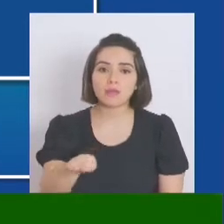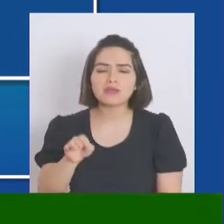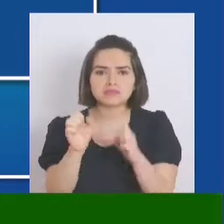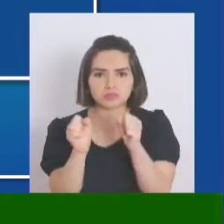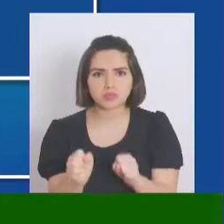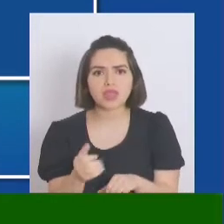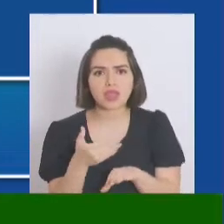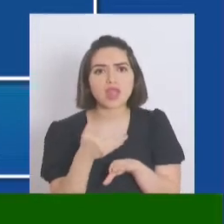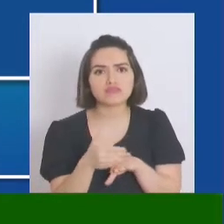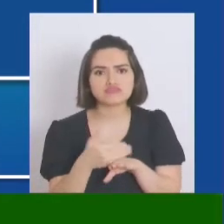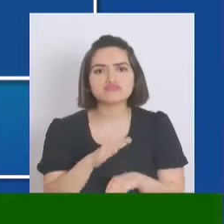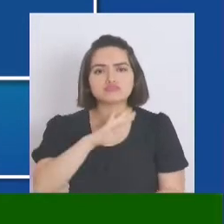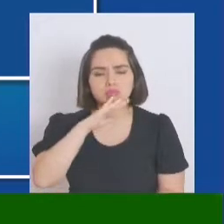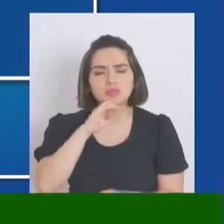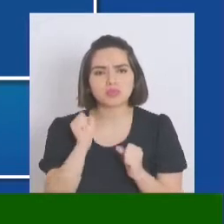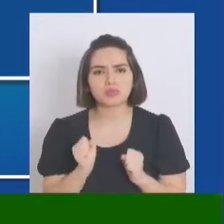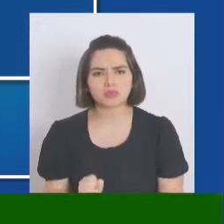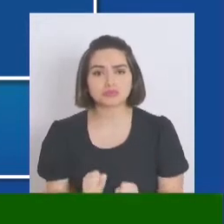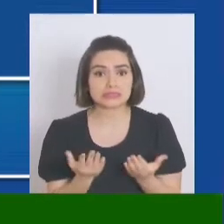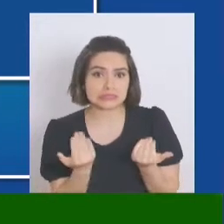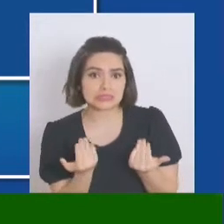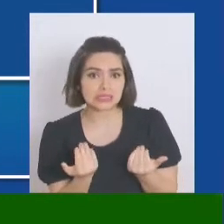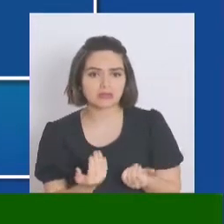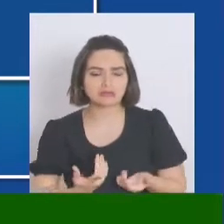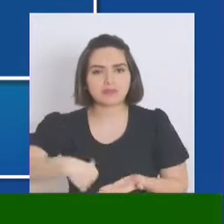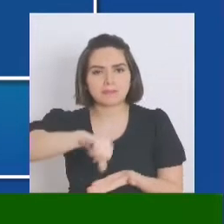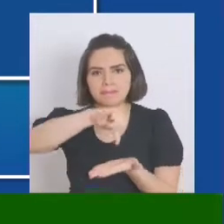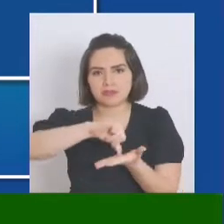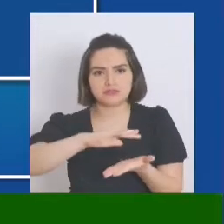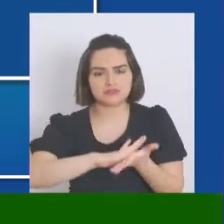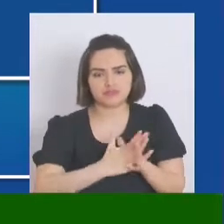en caso de ser necesario a lo largo de todo el país.